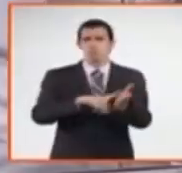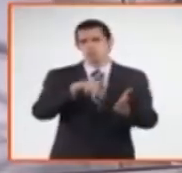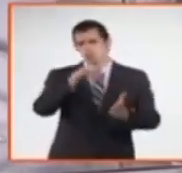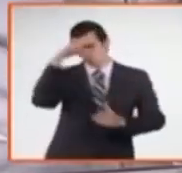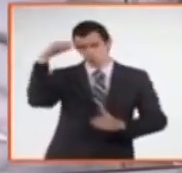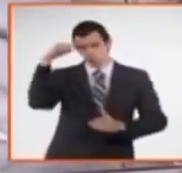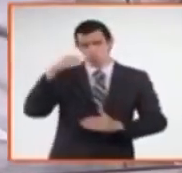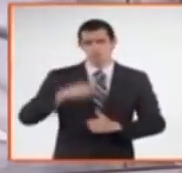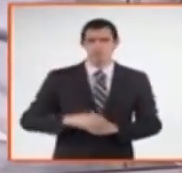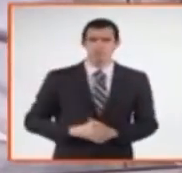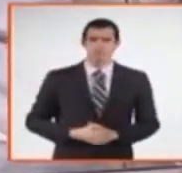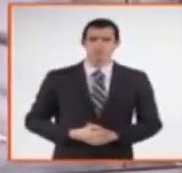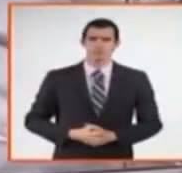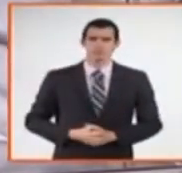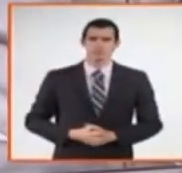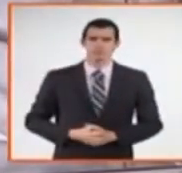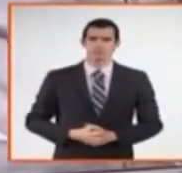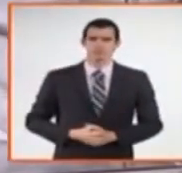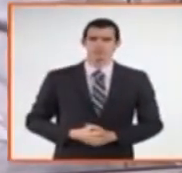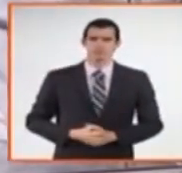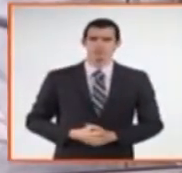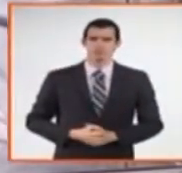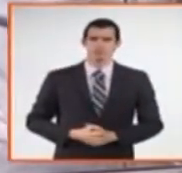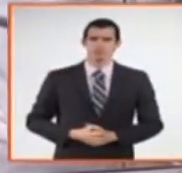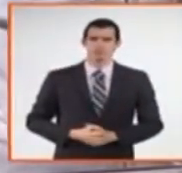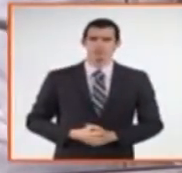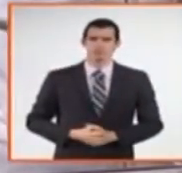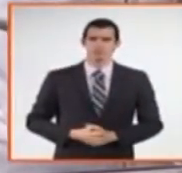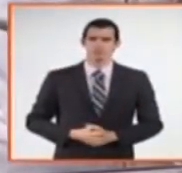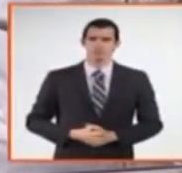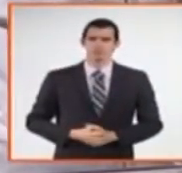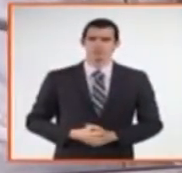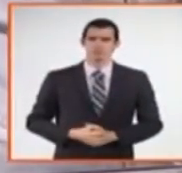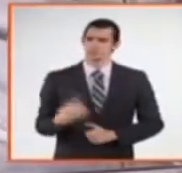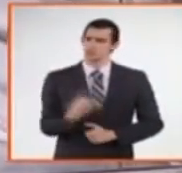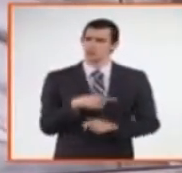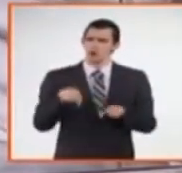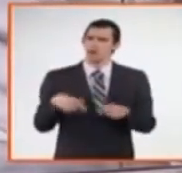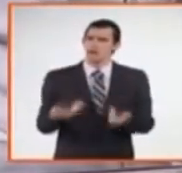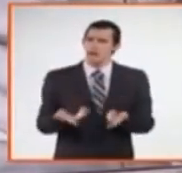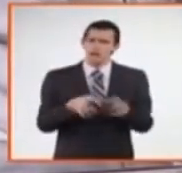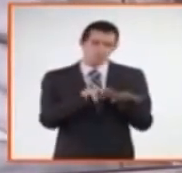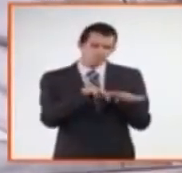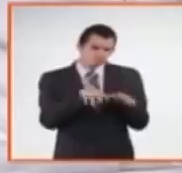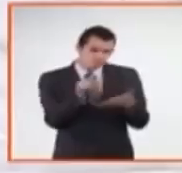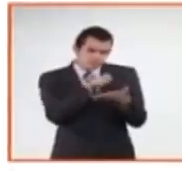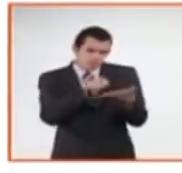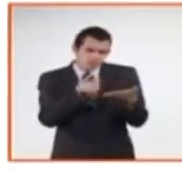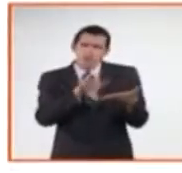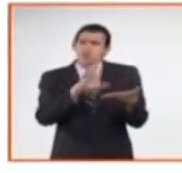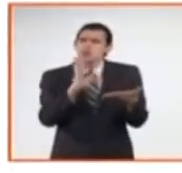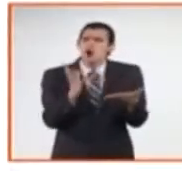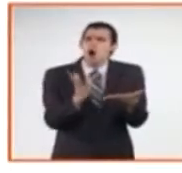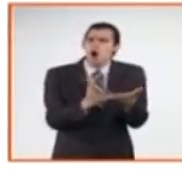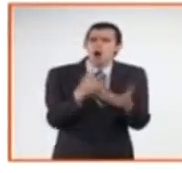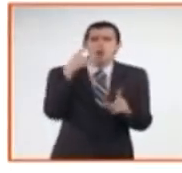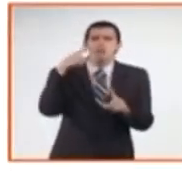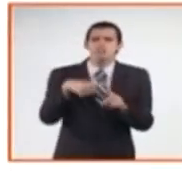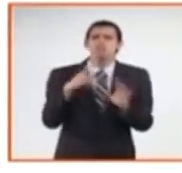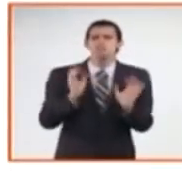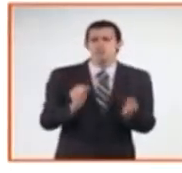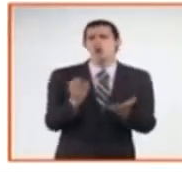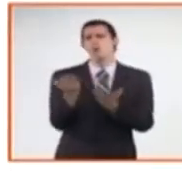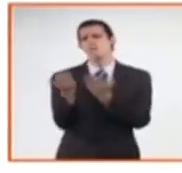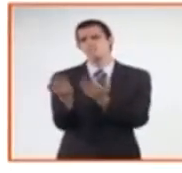elaboración del informe de solicitar a la autoridad regulatoria extender el autorizó de su demencia convalecientes a